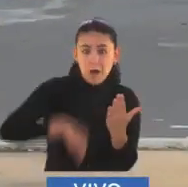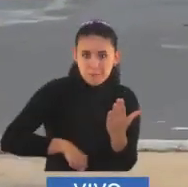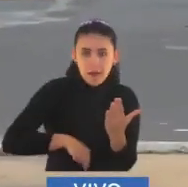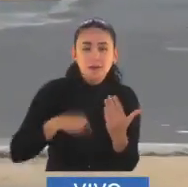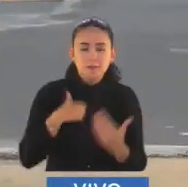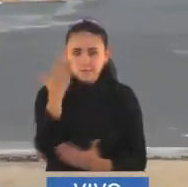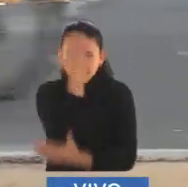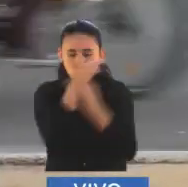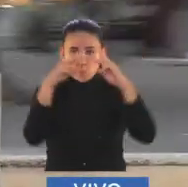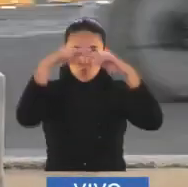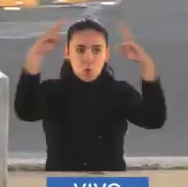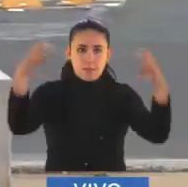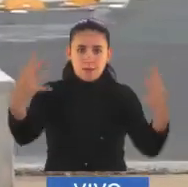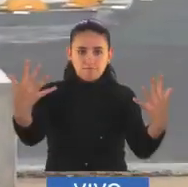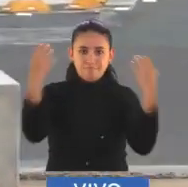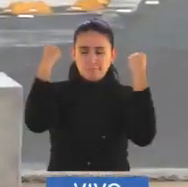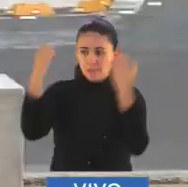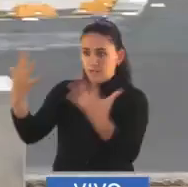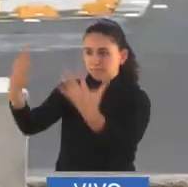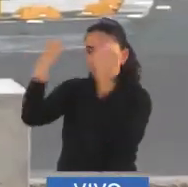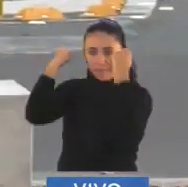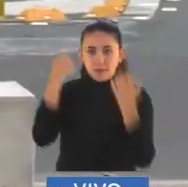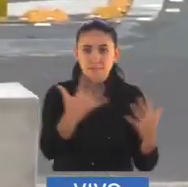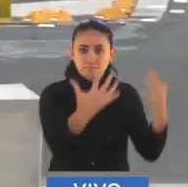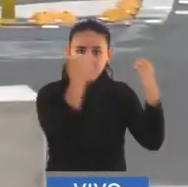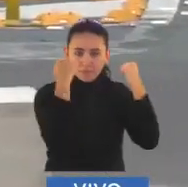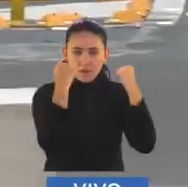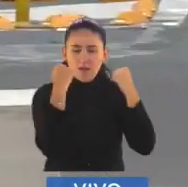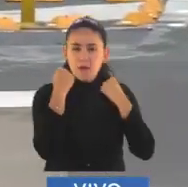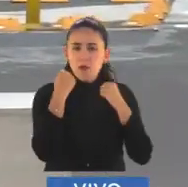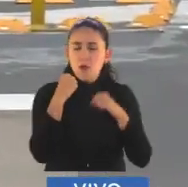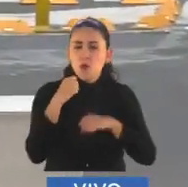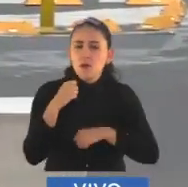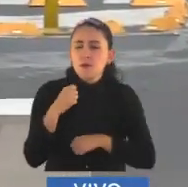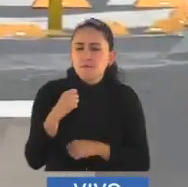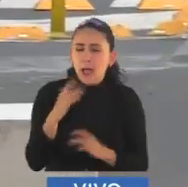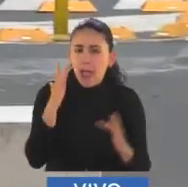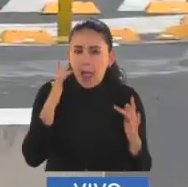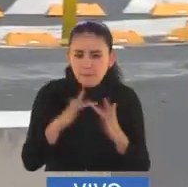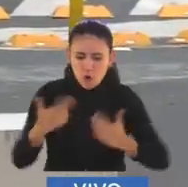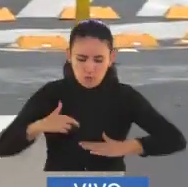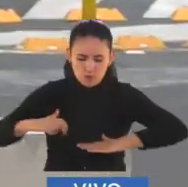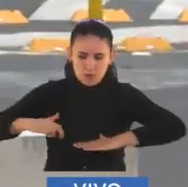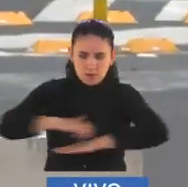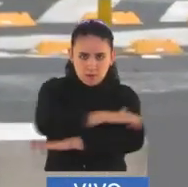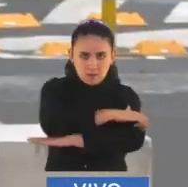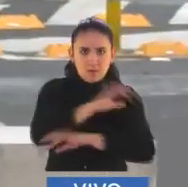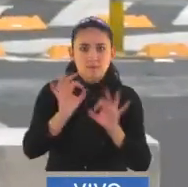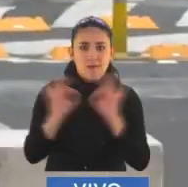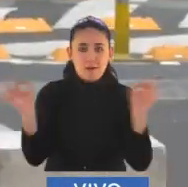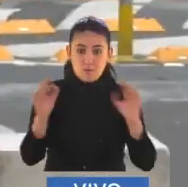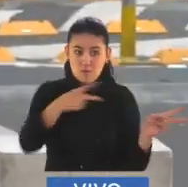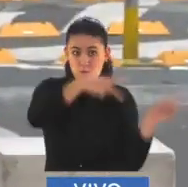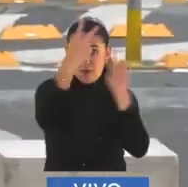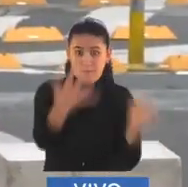se desmontan y para mirar en qué momentos se hace un cruce peatonal seguro a nivel.